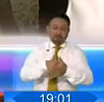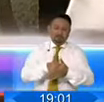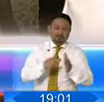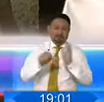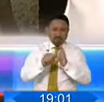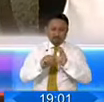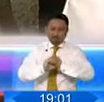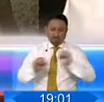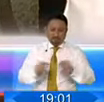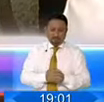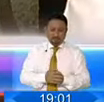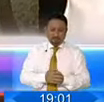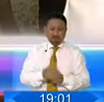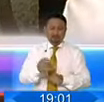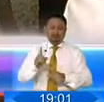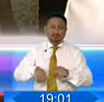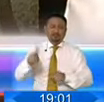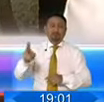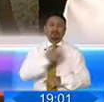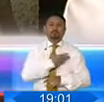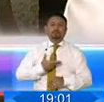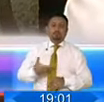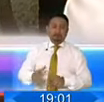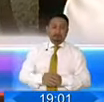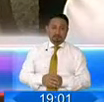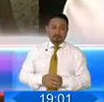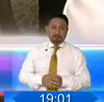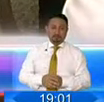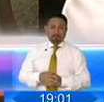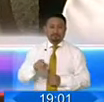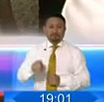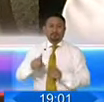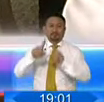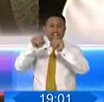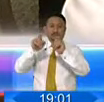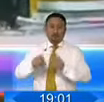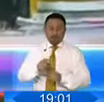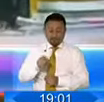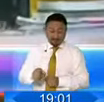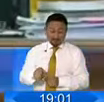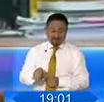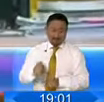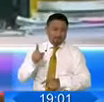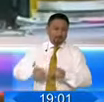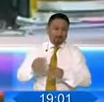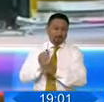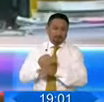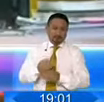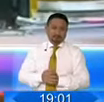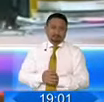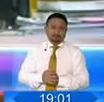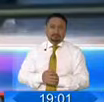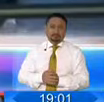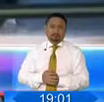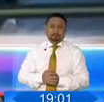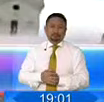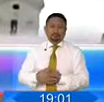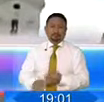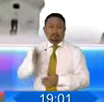artículo. No puede existir un vicepresidente de la República con un cuestionamiento así. En todo caso, apartado del cargo